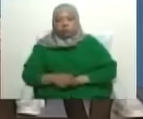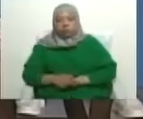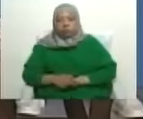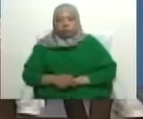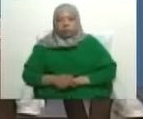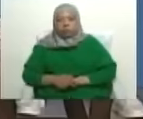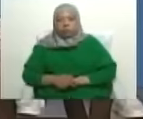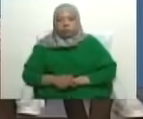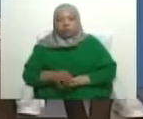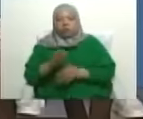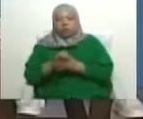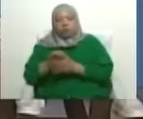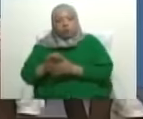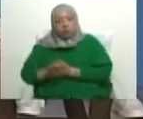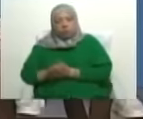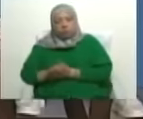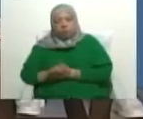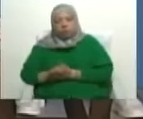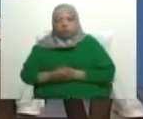Señor Brian Nichols,